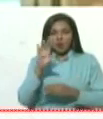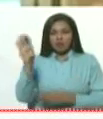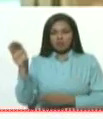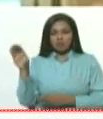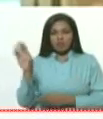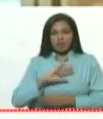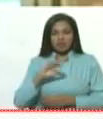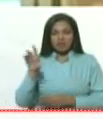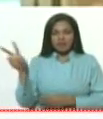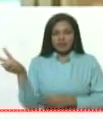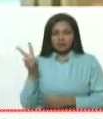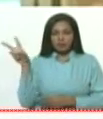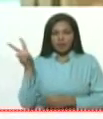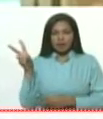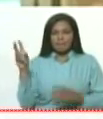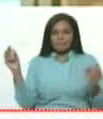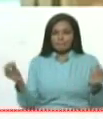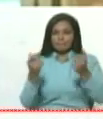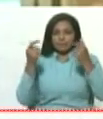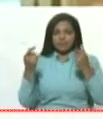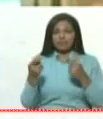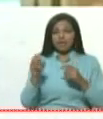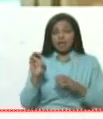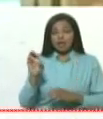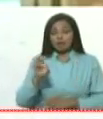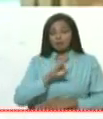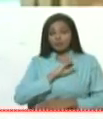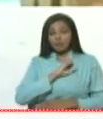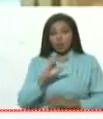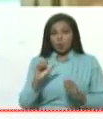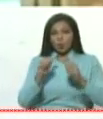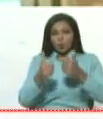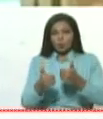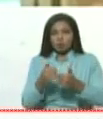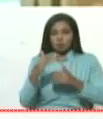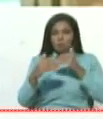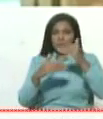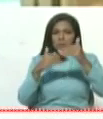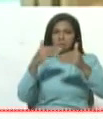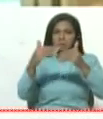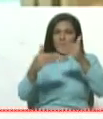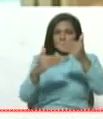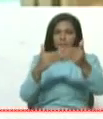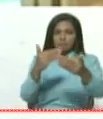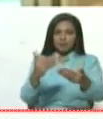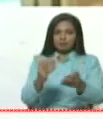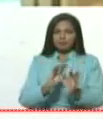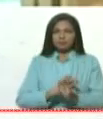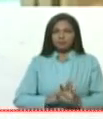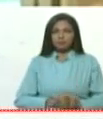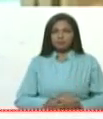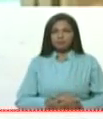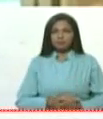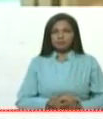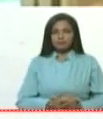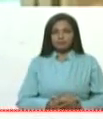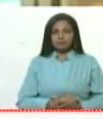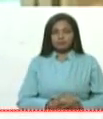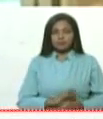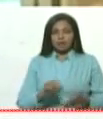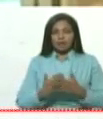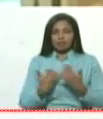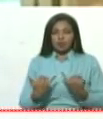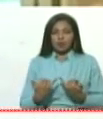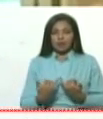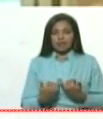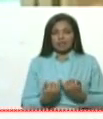país. Arrancamos en el mes de enero, pasito a pasito, poquito a poquito, y ya vamos